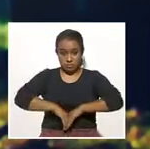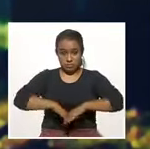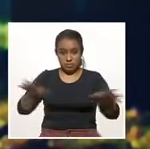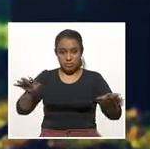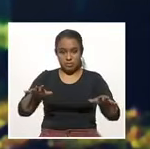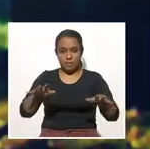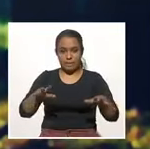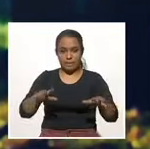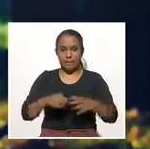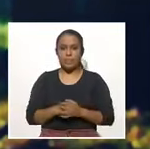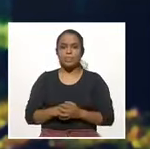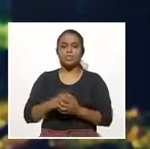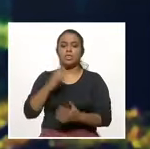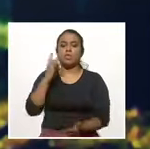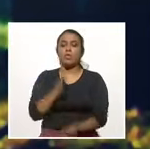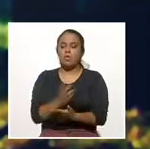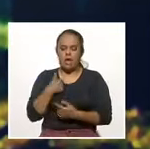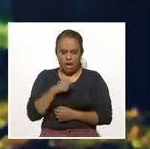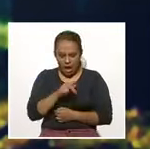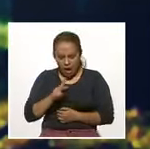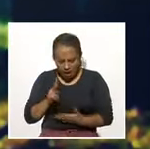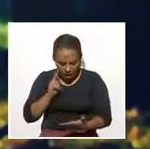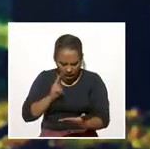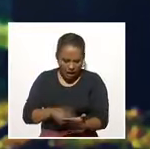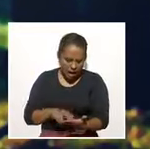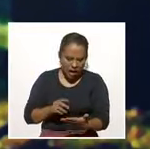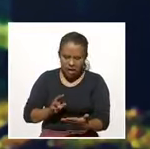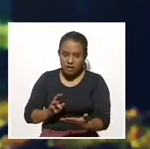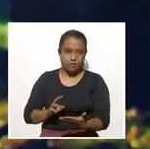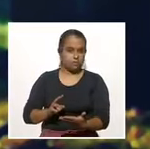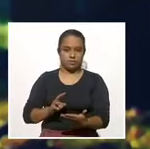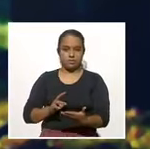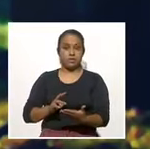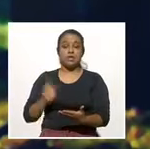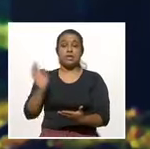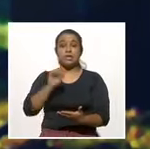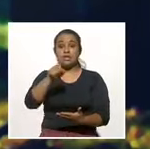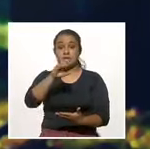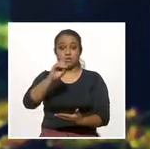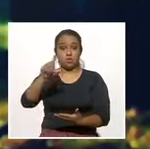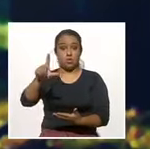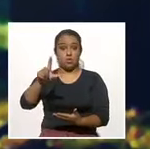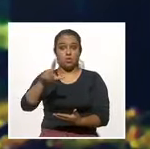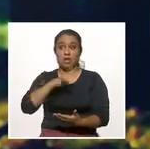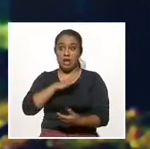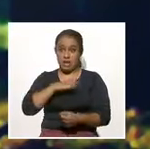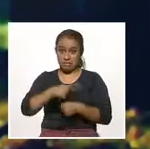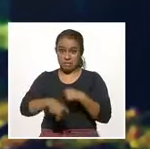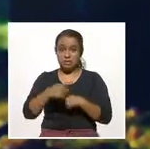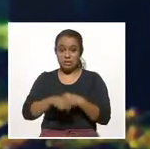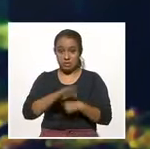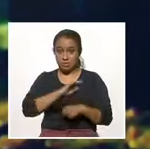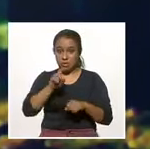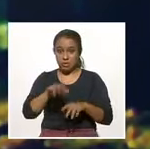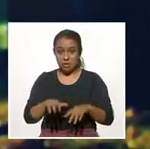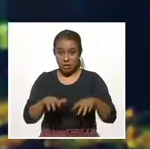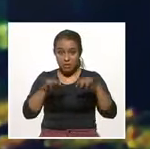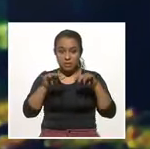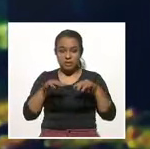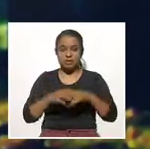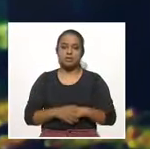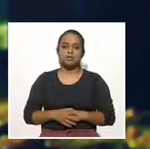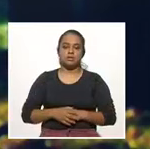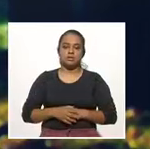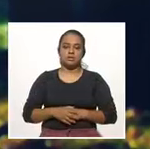no es más que meterse a las aplicaciones y checar, y si vives en una colonia donde tienes ese riesgo, bueno, en